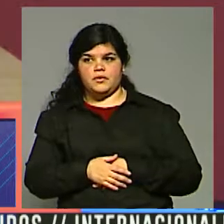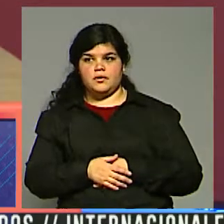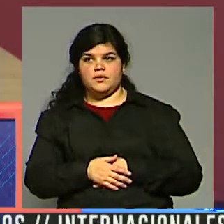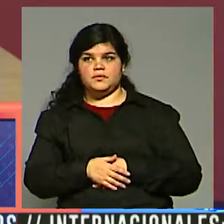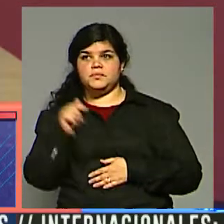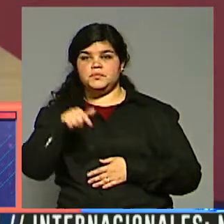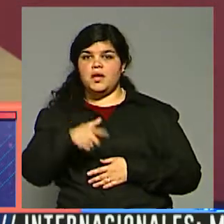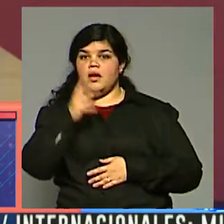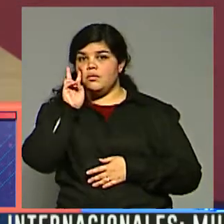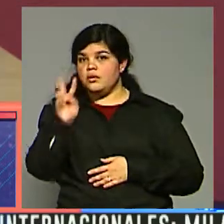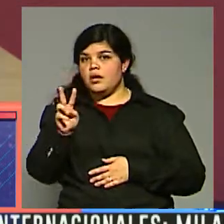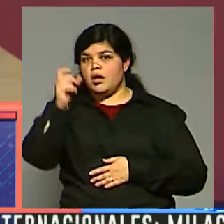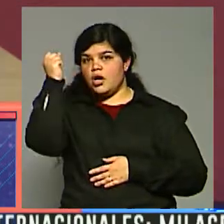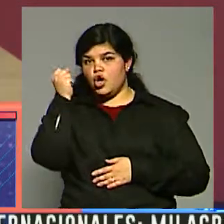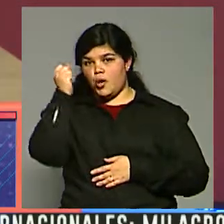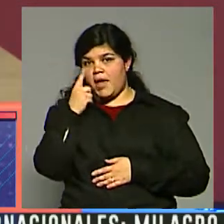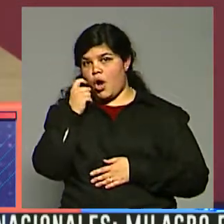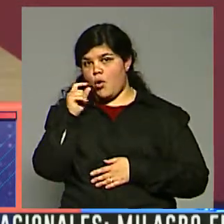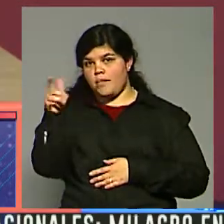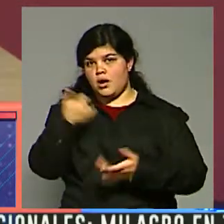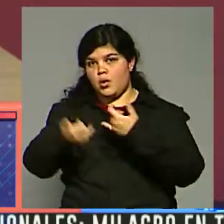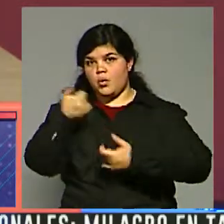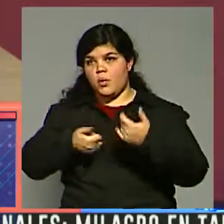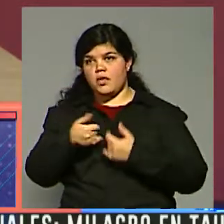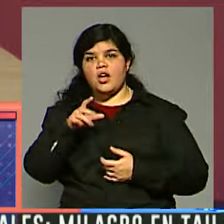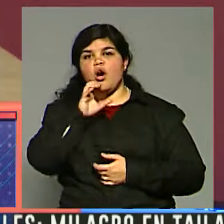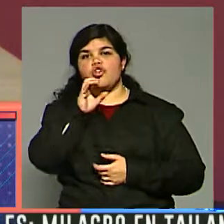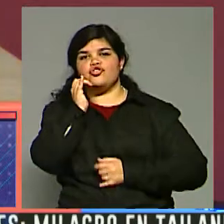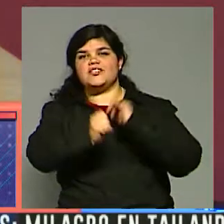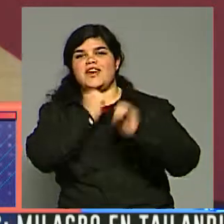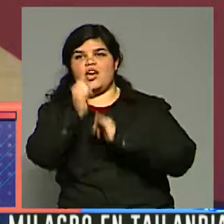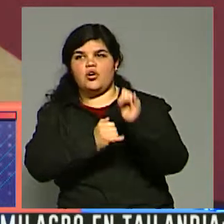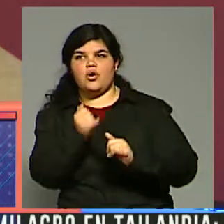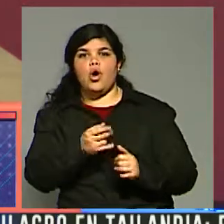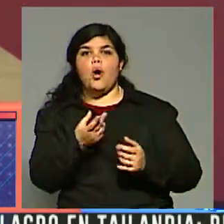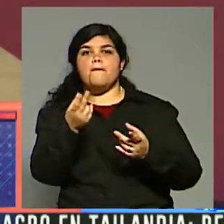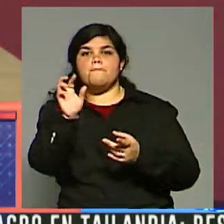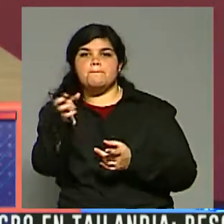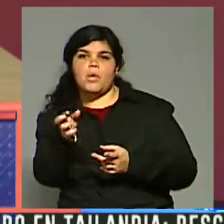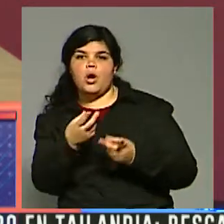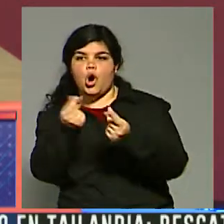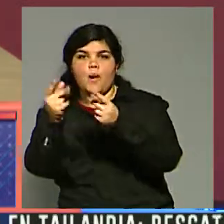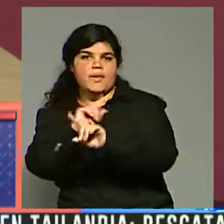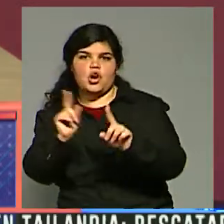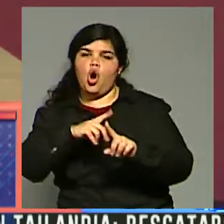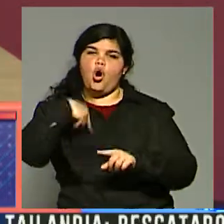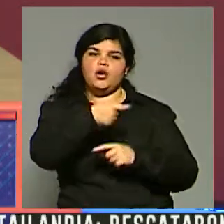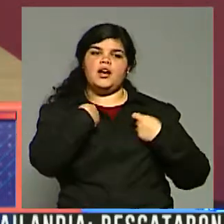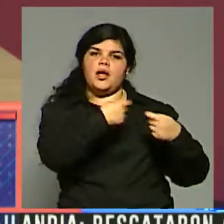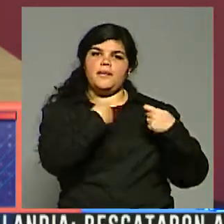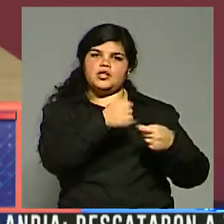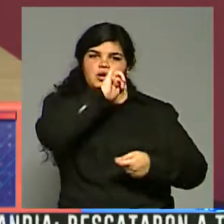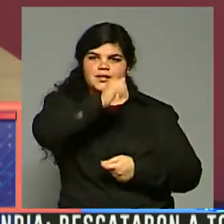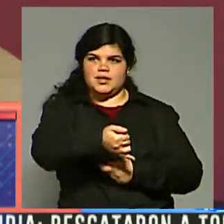Ahí escuchábamos al economista explayándose sobre esto, por ahí su consejo, no comprar moneda extranjera, sí invertir en otro tipo